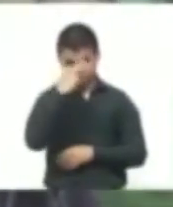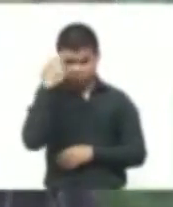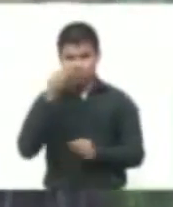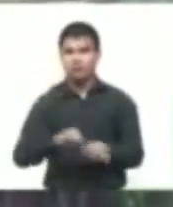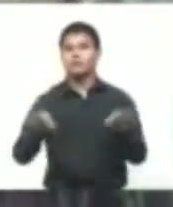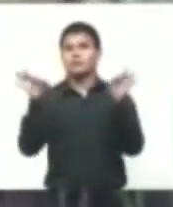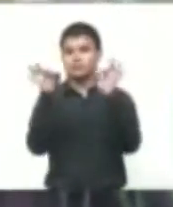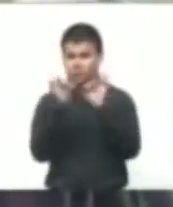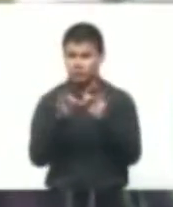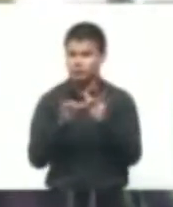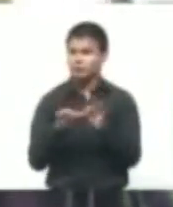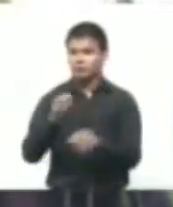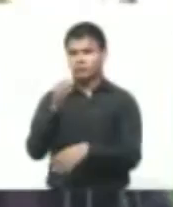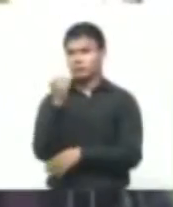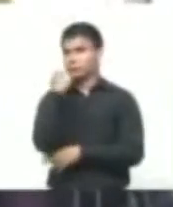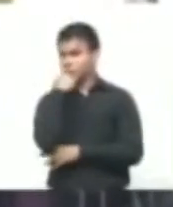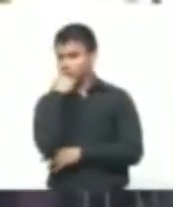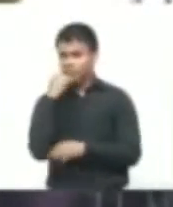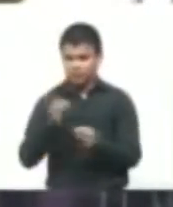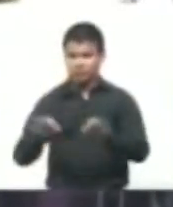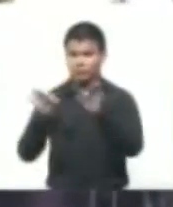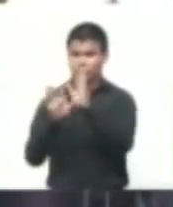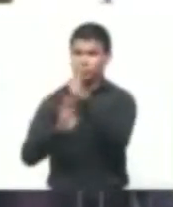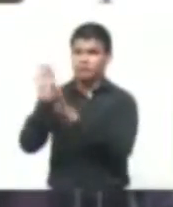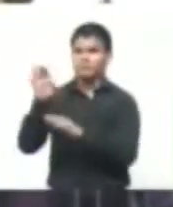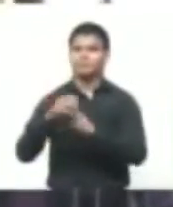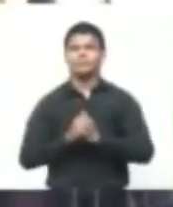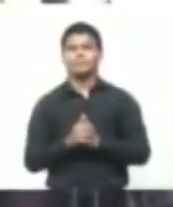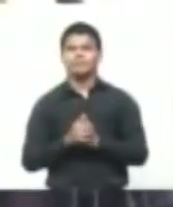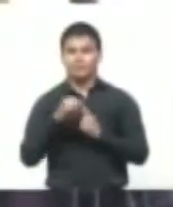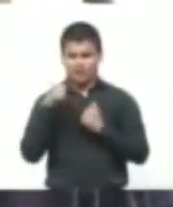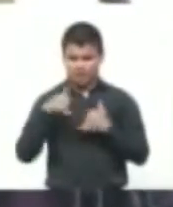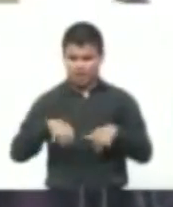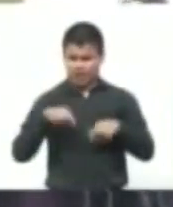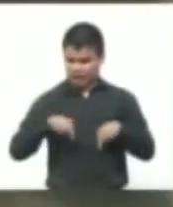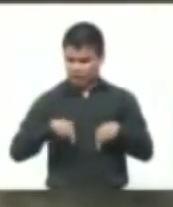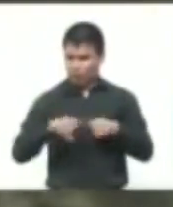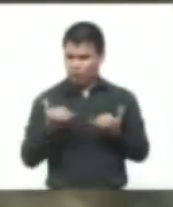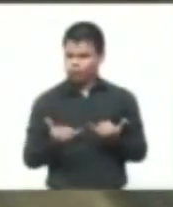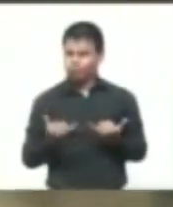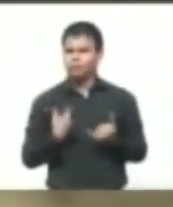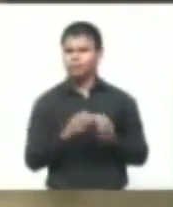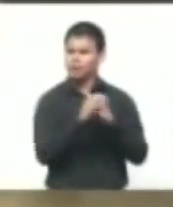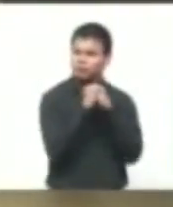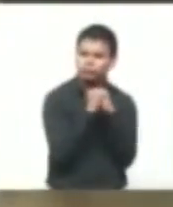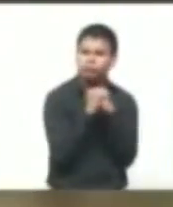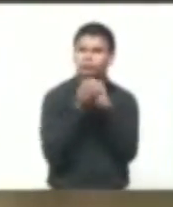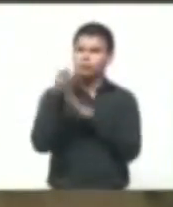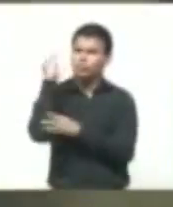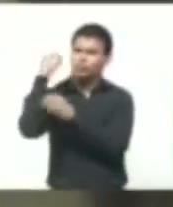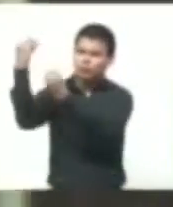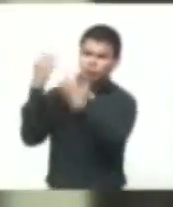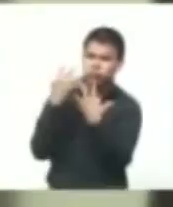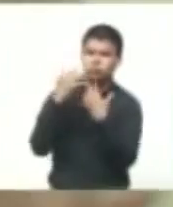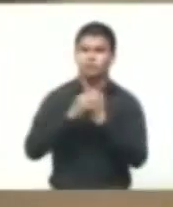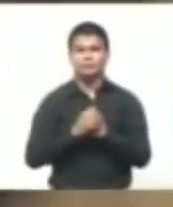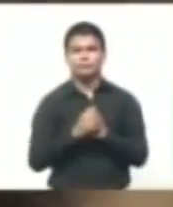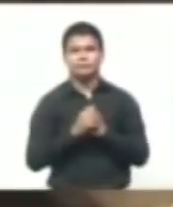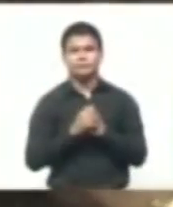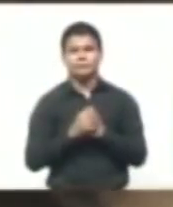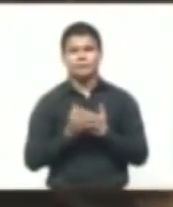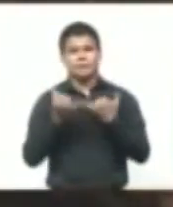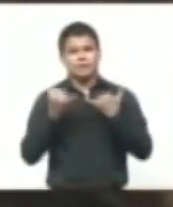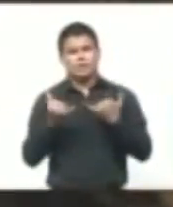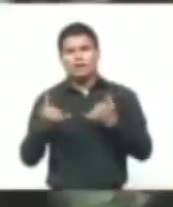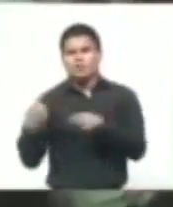Metropolitana. Estamos en esta Cuaresma orando y con la bendición de Dios. Para este periodo académico que inicia en la universidad, vienen